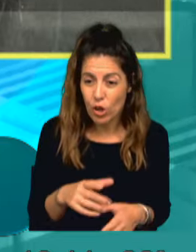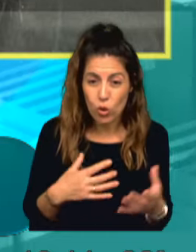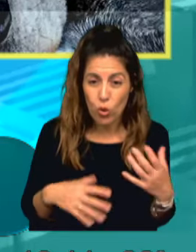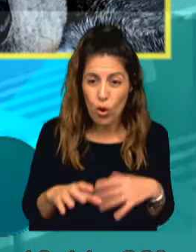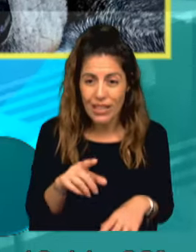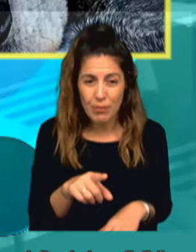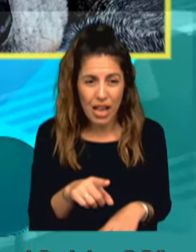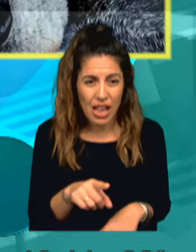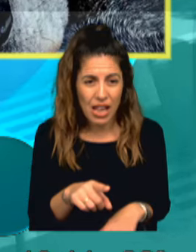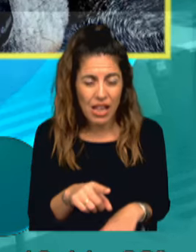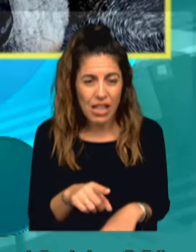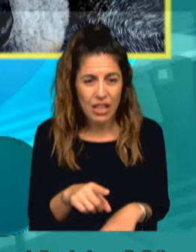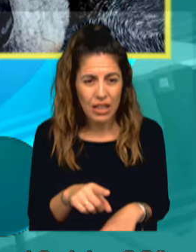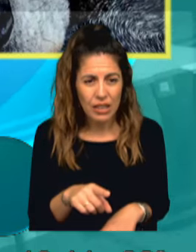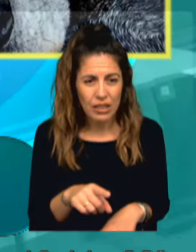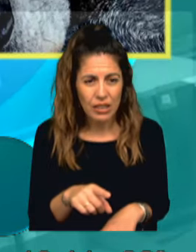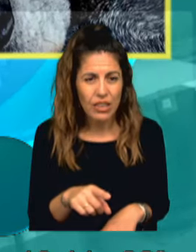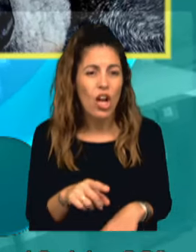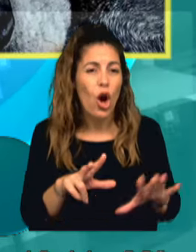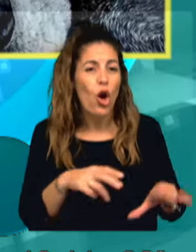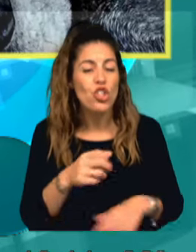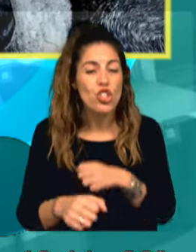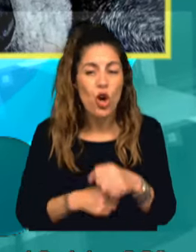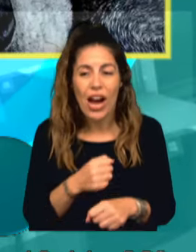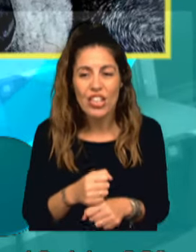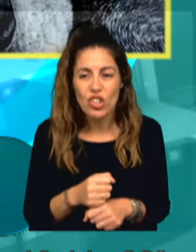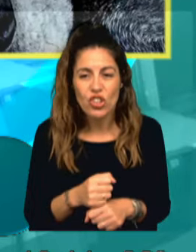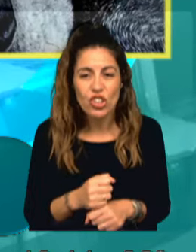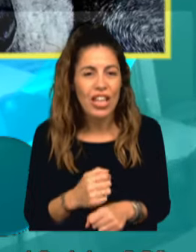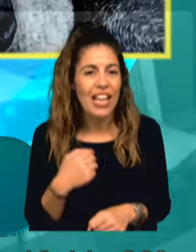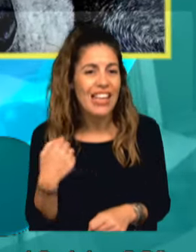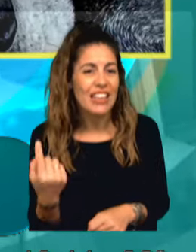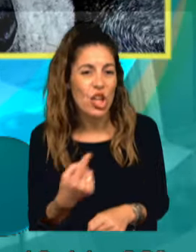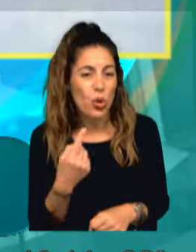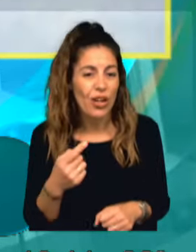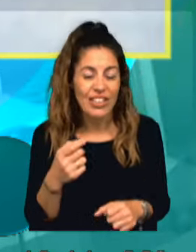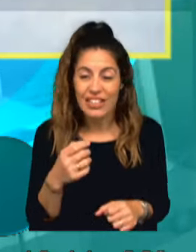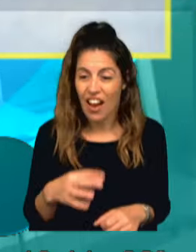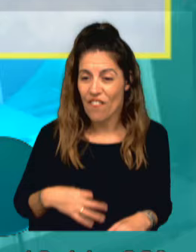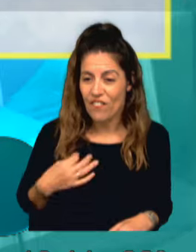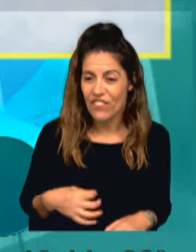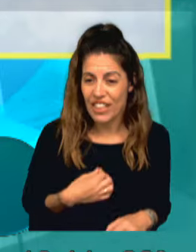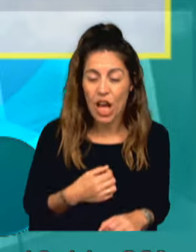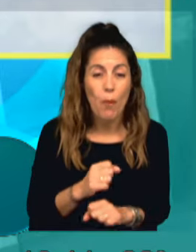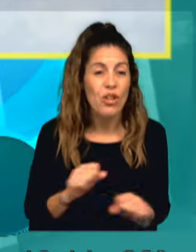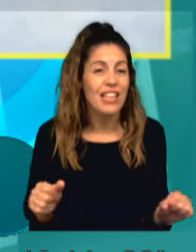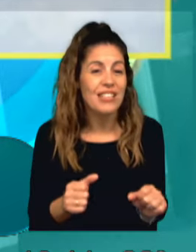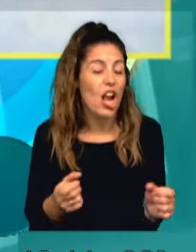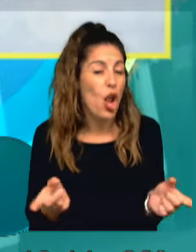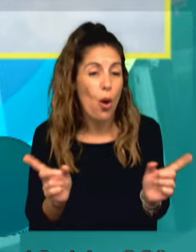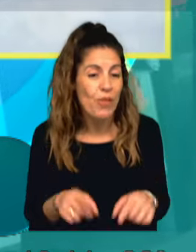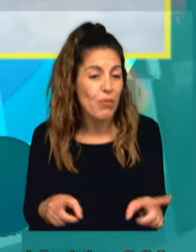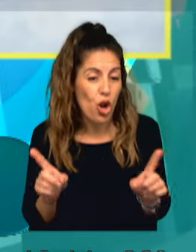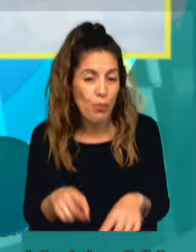uno en en 8 años de nuestra vida más allá inclusive puedes tener el mismo laburo puedes tener la misma rutina puedes hacer la misma vuelta